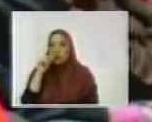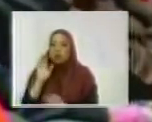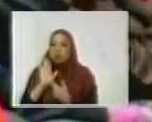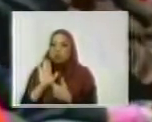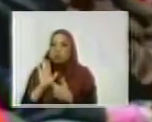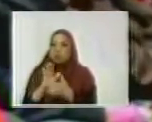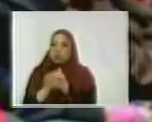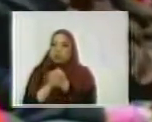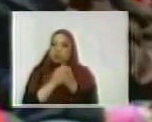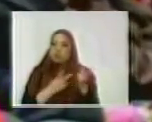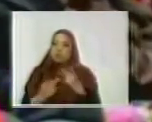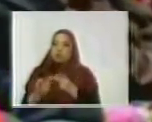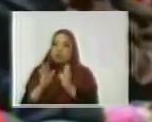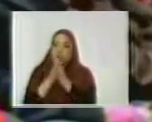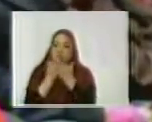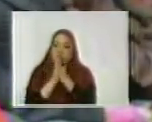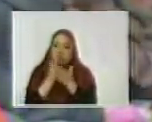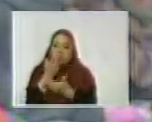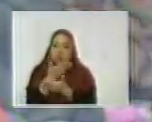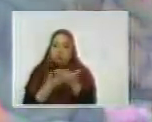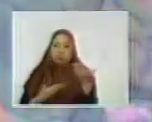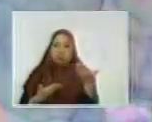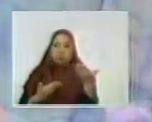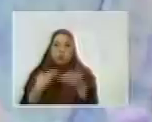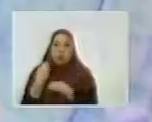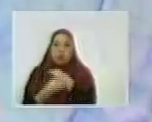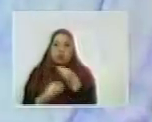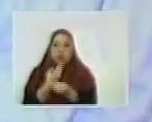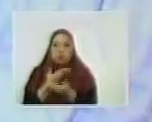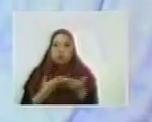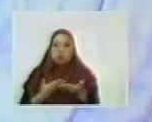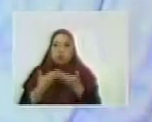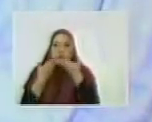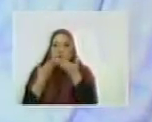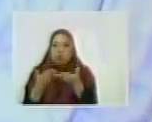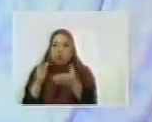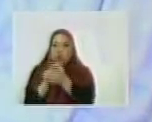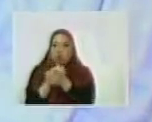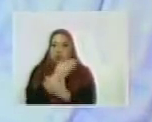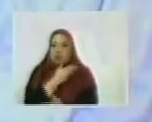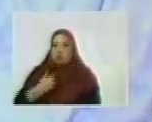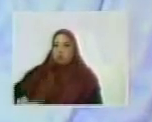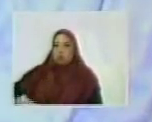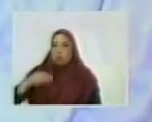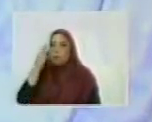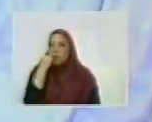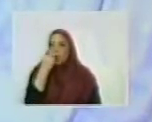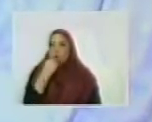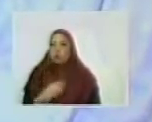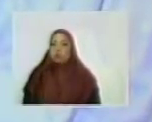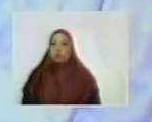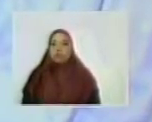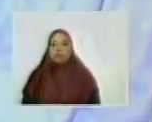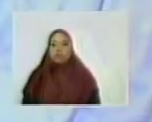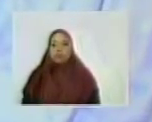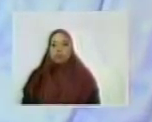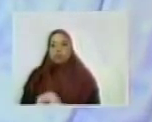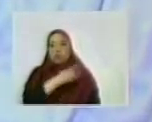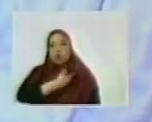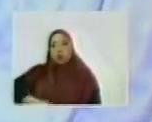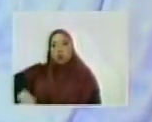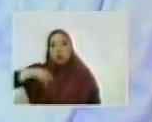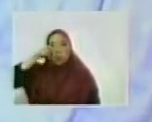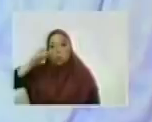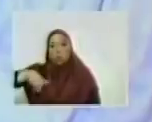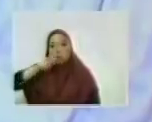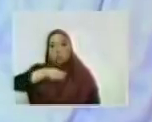Y generaremos un documento para entregárselo a nuestro compañero, hermano presidente Nicolás Maduro, y para que nuestro pueblo también sepa